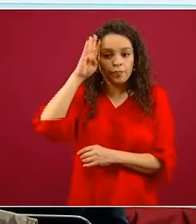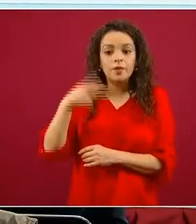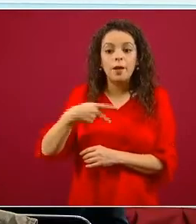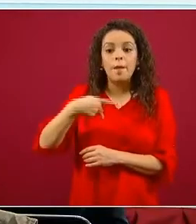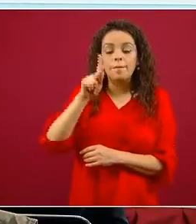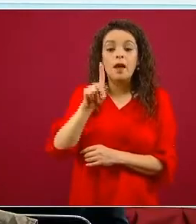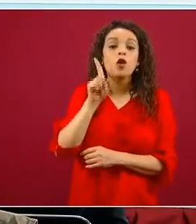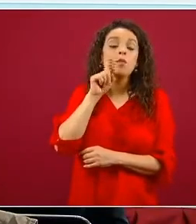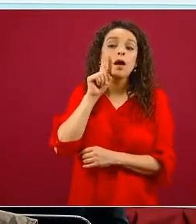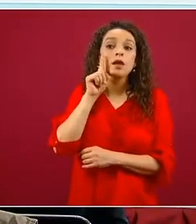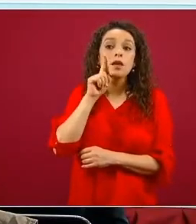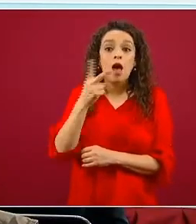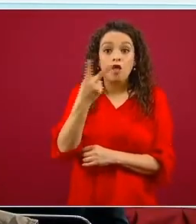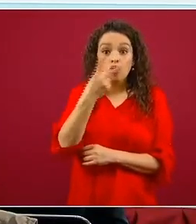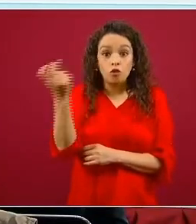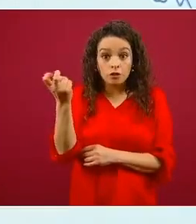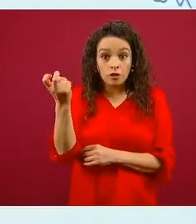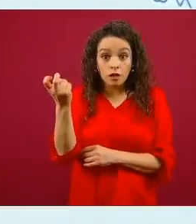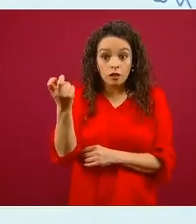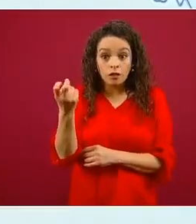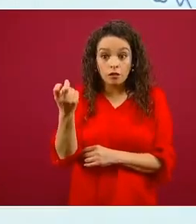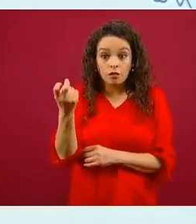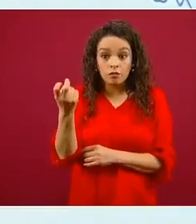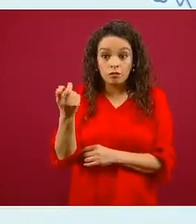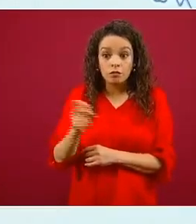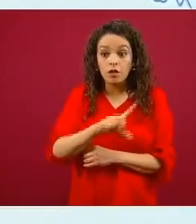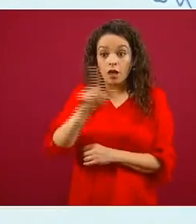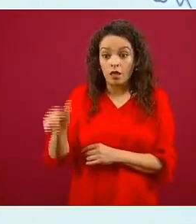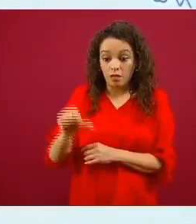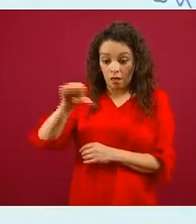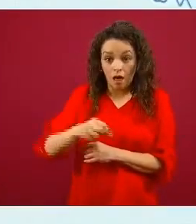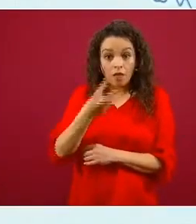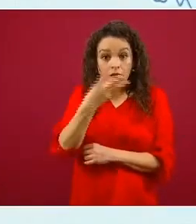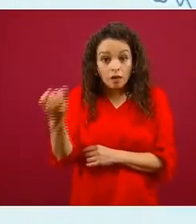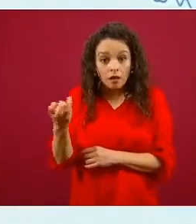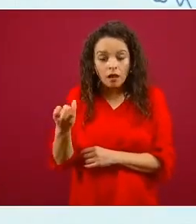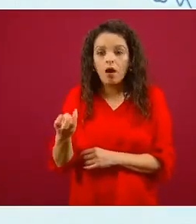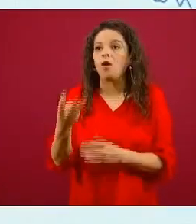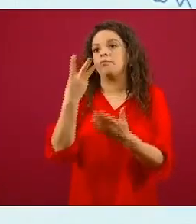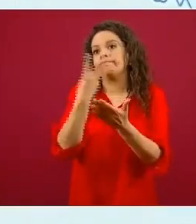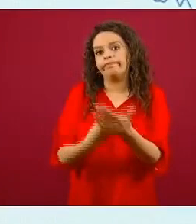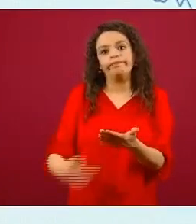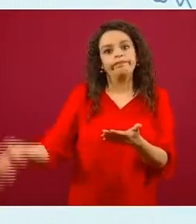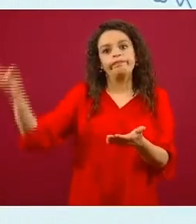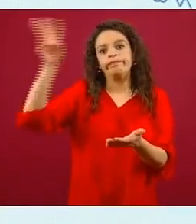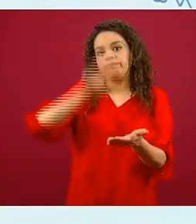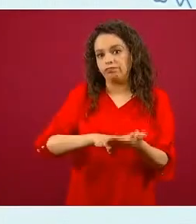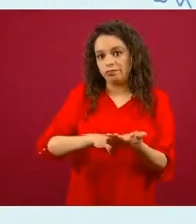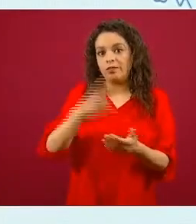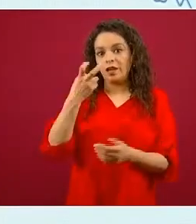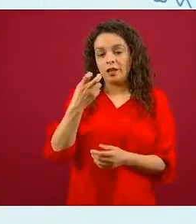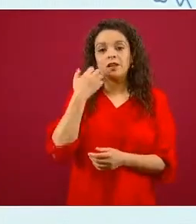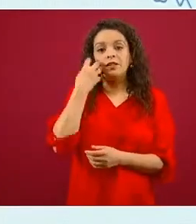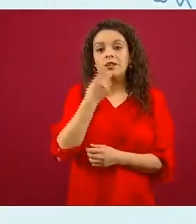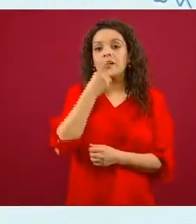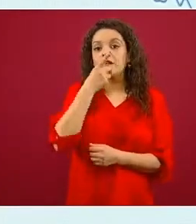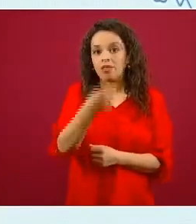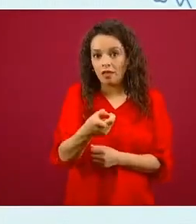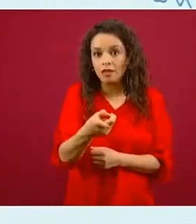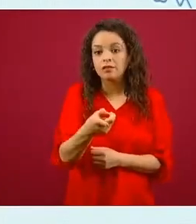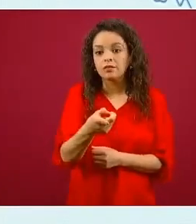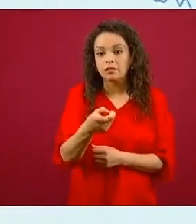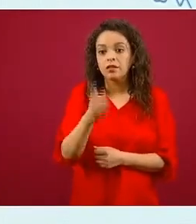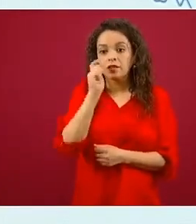tener 100 tengo 200 y ahora son 300, todavía tripliqué en un momento determinado, y eso significa